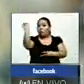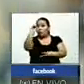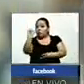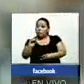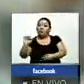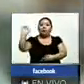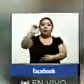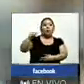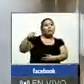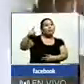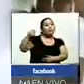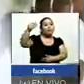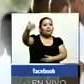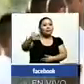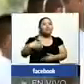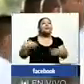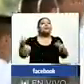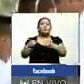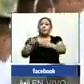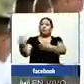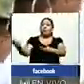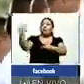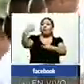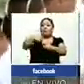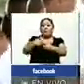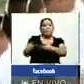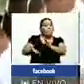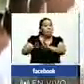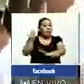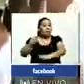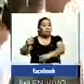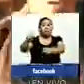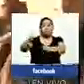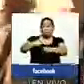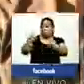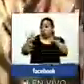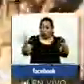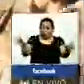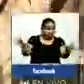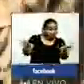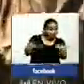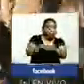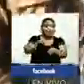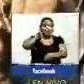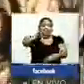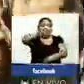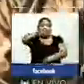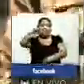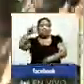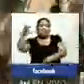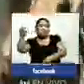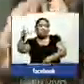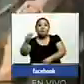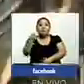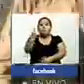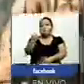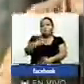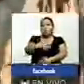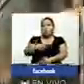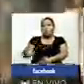enero del próximo año se incorporará al resto, hasta complementar los 3.000 que solicitó el